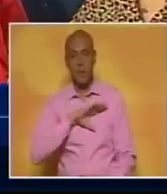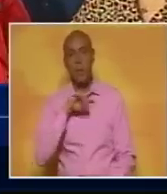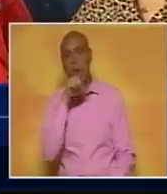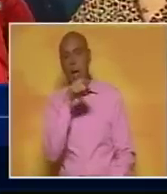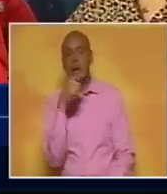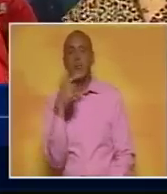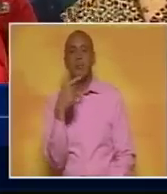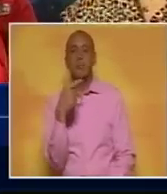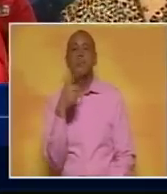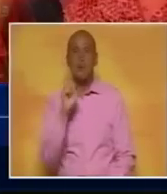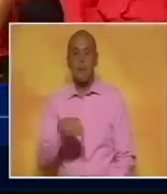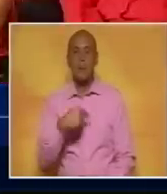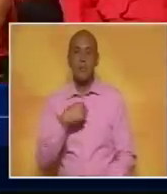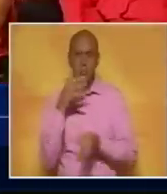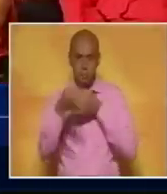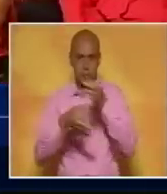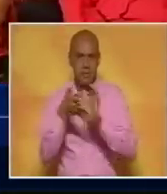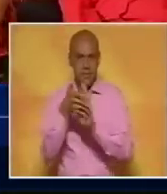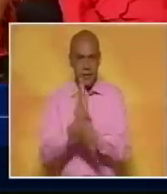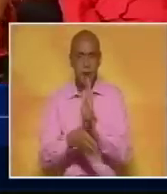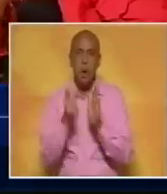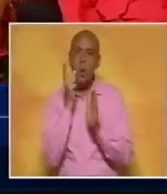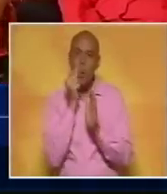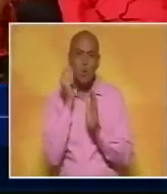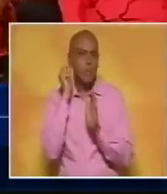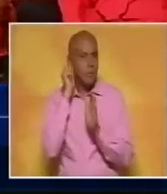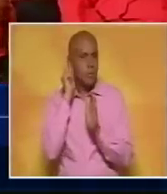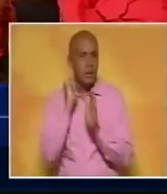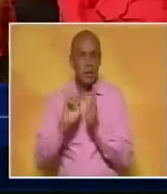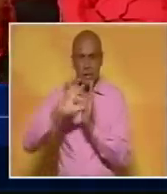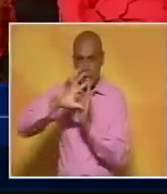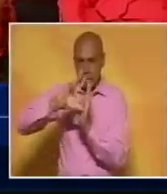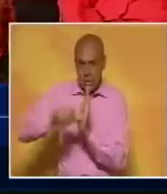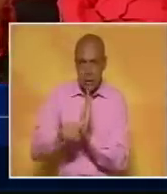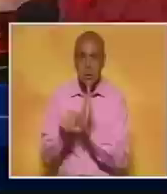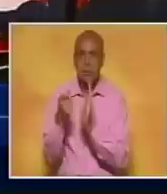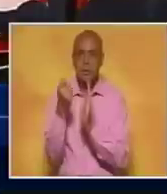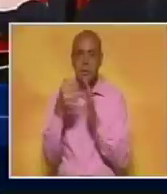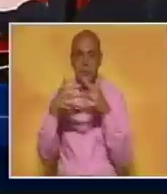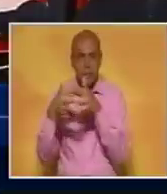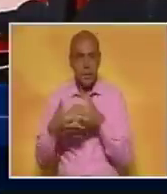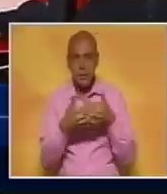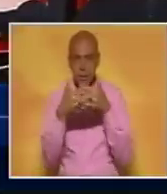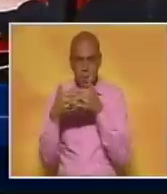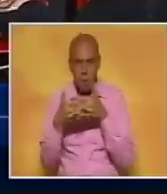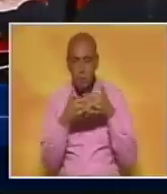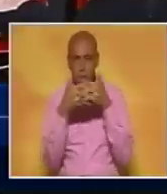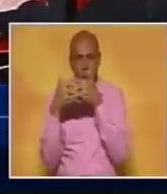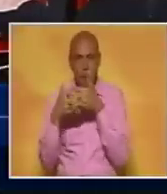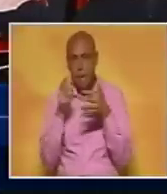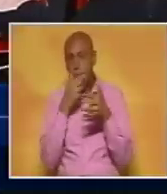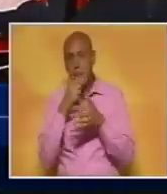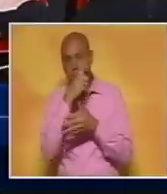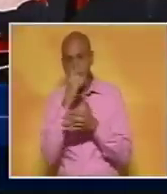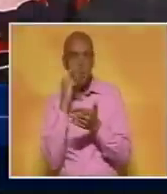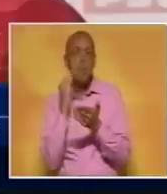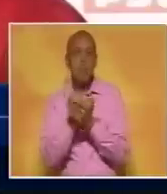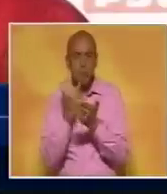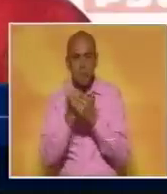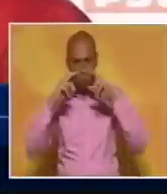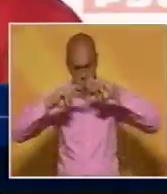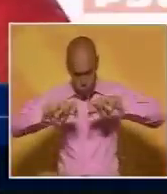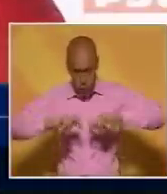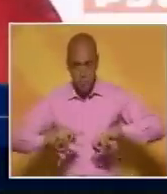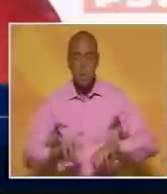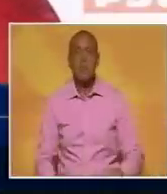sentenció que la presunta sustracción de los activos de Citgo en Estados Unidos será investigada tarde o temprano. Y